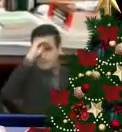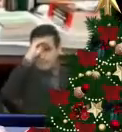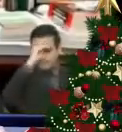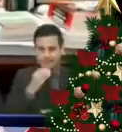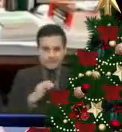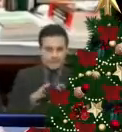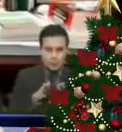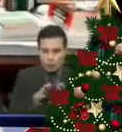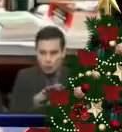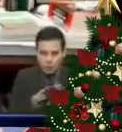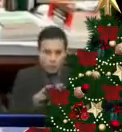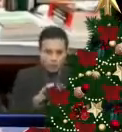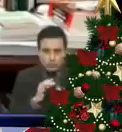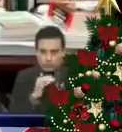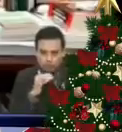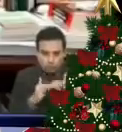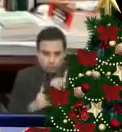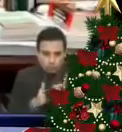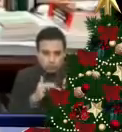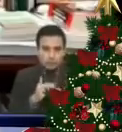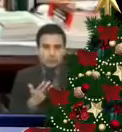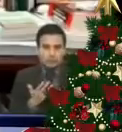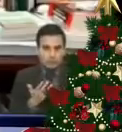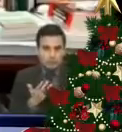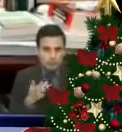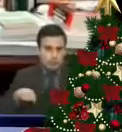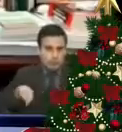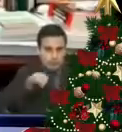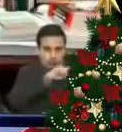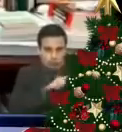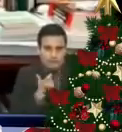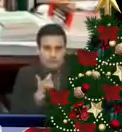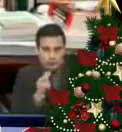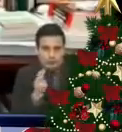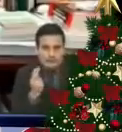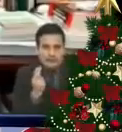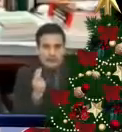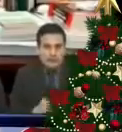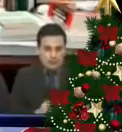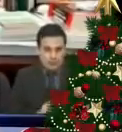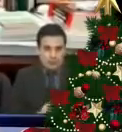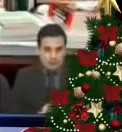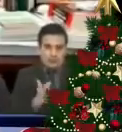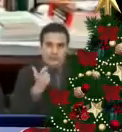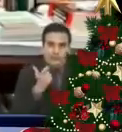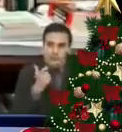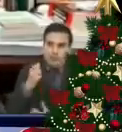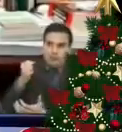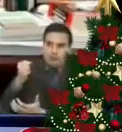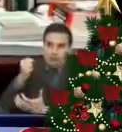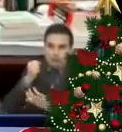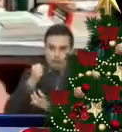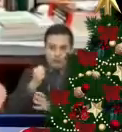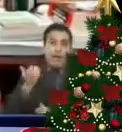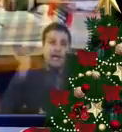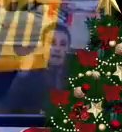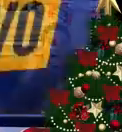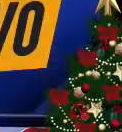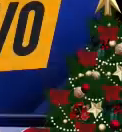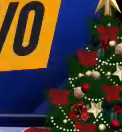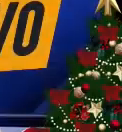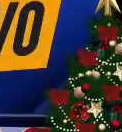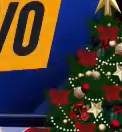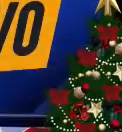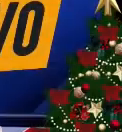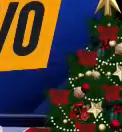donde se puede recortar, y créanme que ahí se va mucho. El presidente también habló de los autos rentados, también de los teléfonos pagados, de los servicios